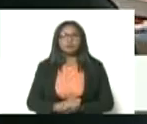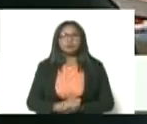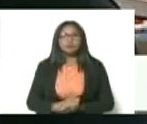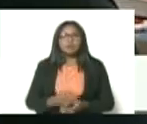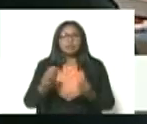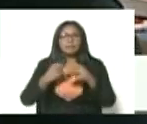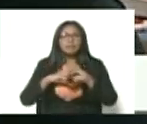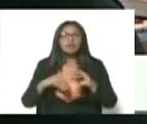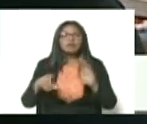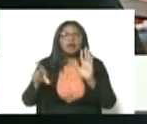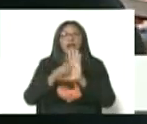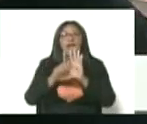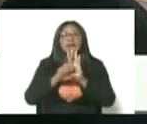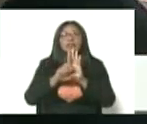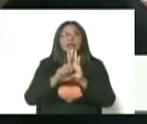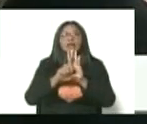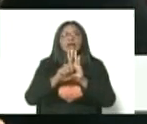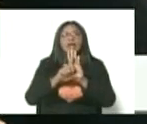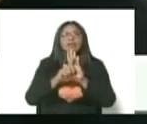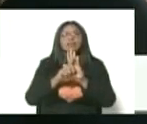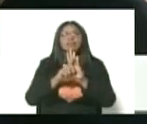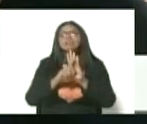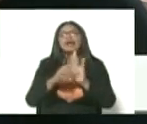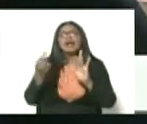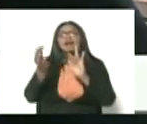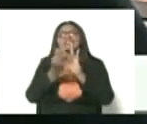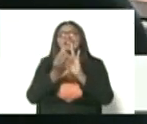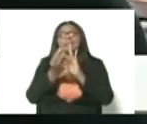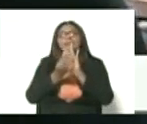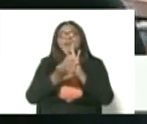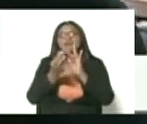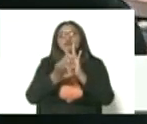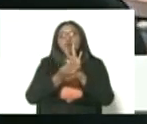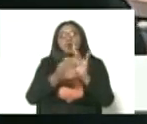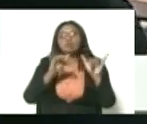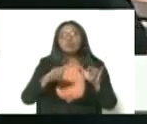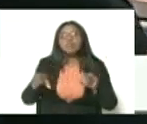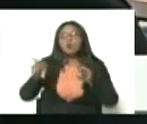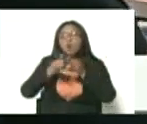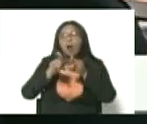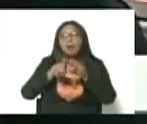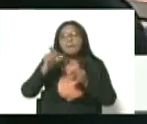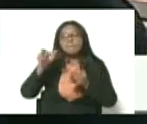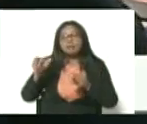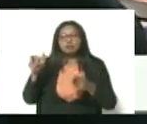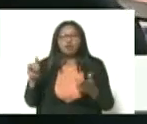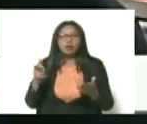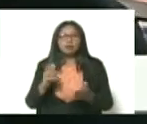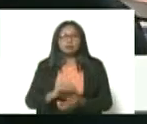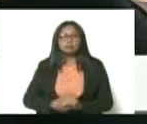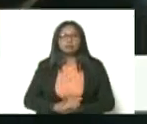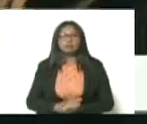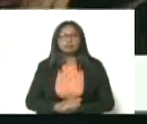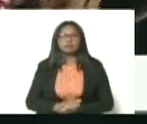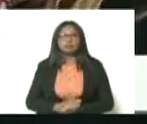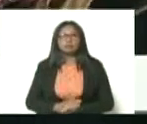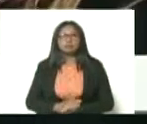una ley sobre matrimonio igualitario, que serían como, o parecieran ser, las dos grandes deudas del